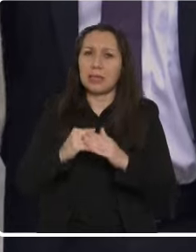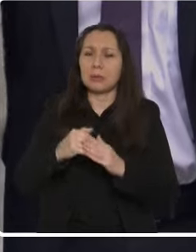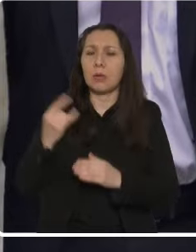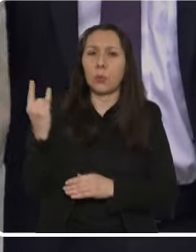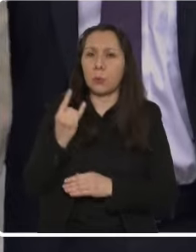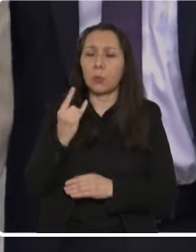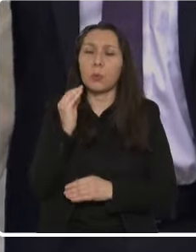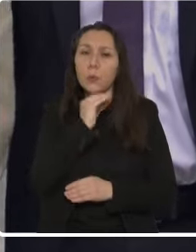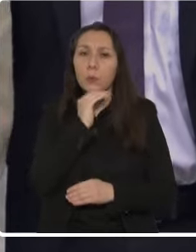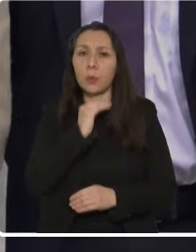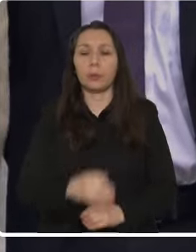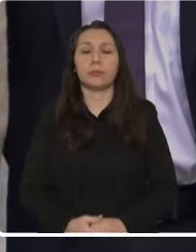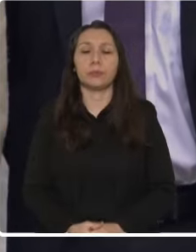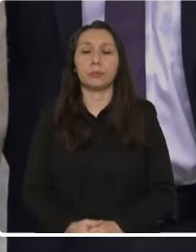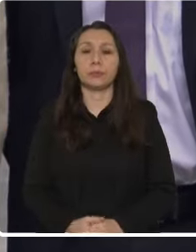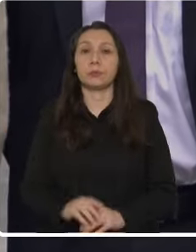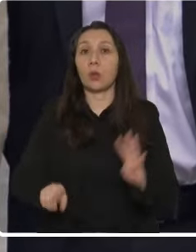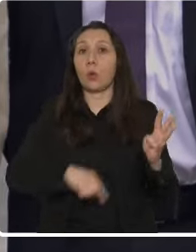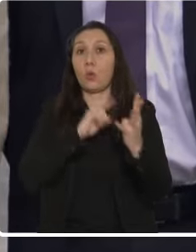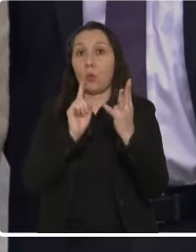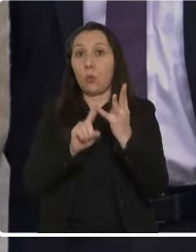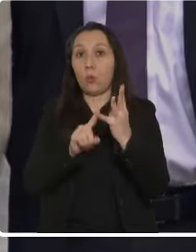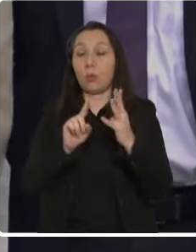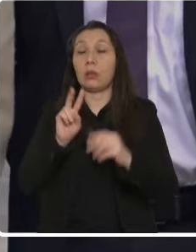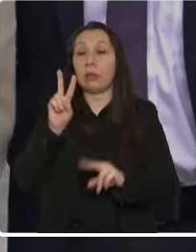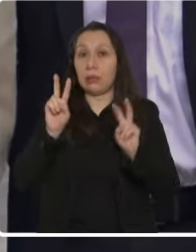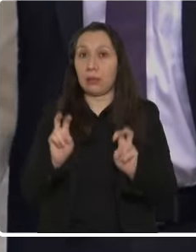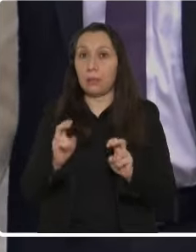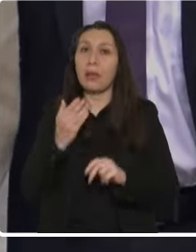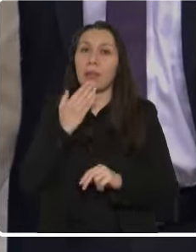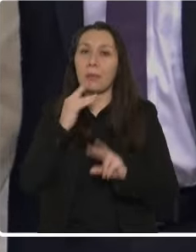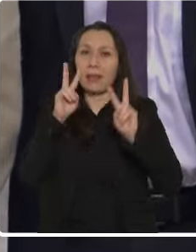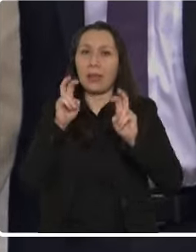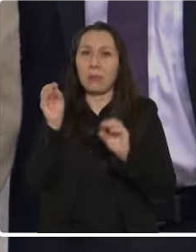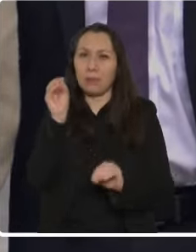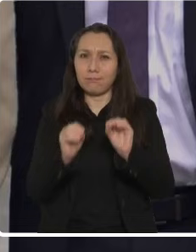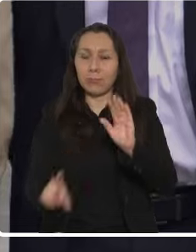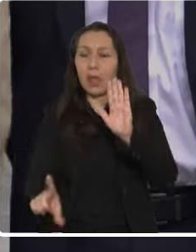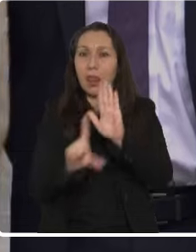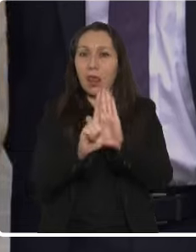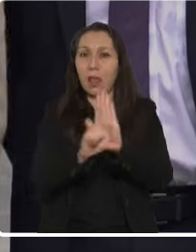prioridad. En cuarto lugar, también en materia legislativa,